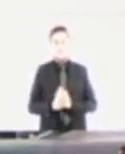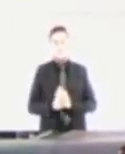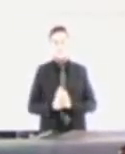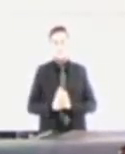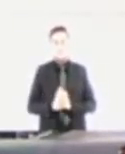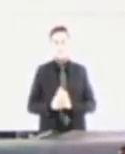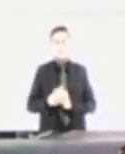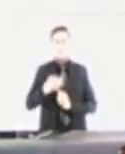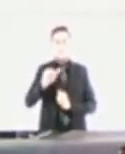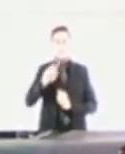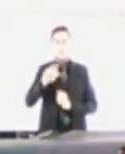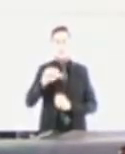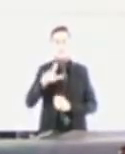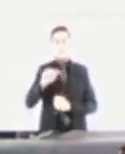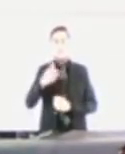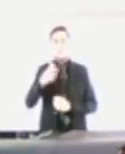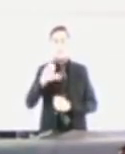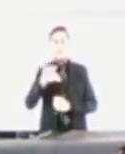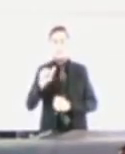magistrado Ávila García,